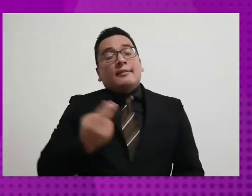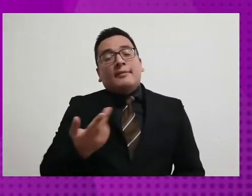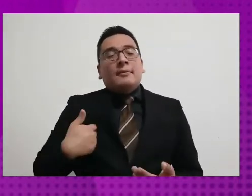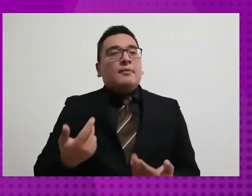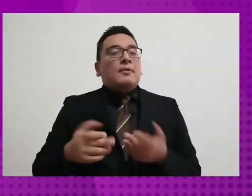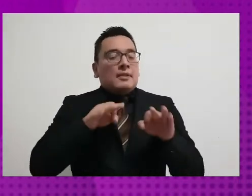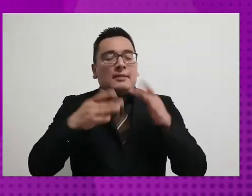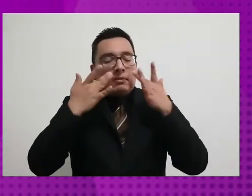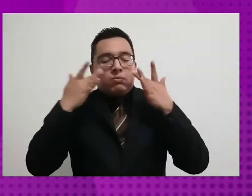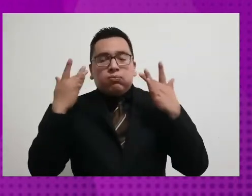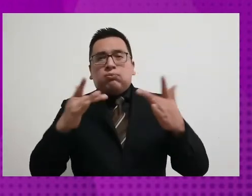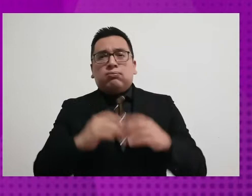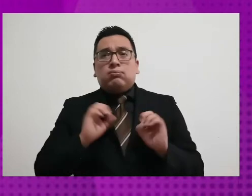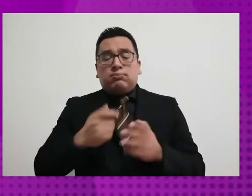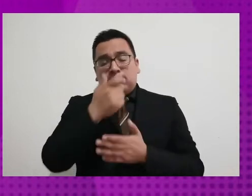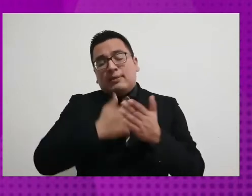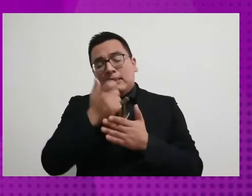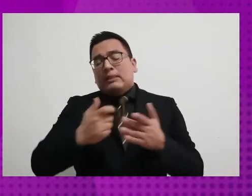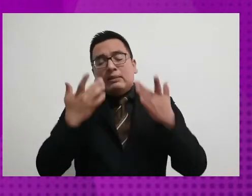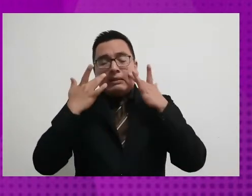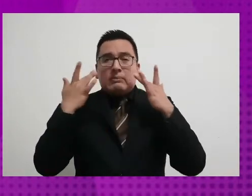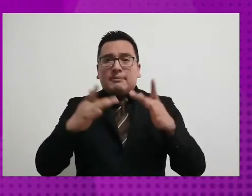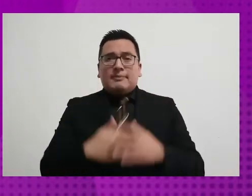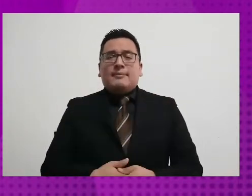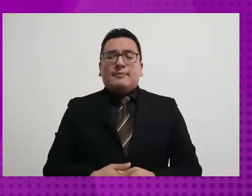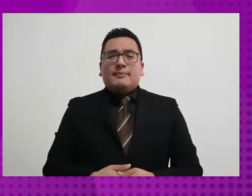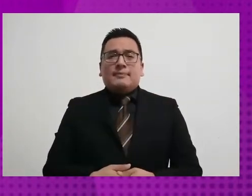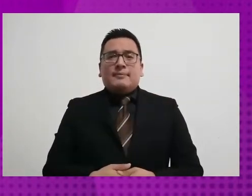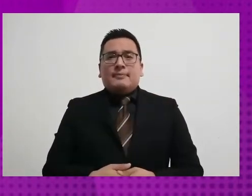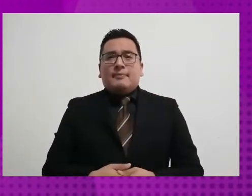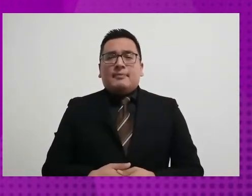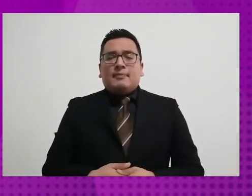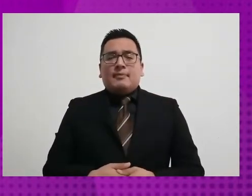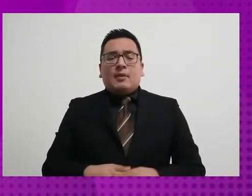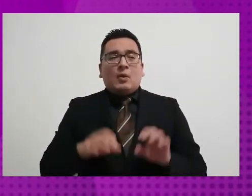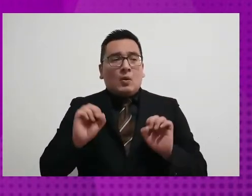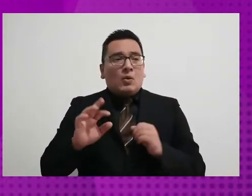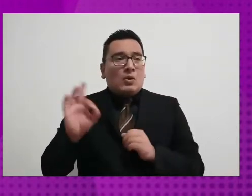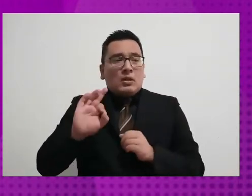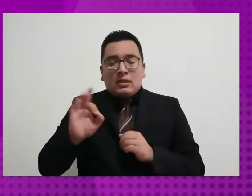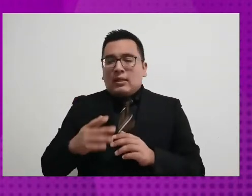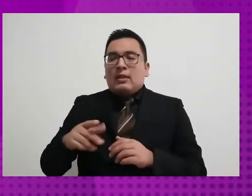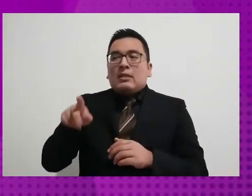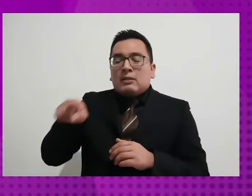una campaña, renunciar a un salario, y también de amenazas contra las personas que